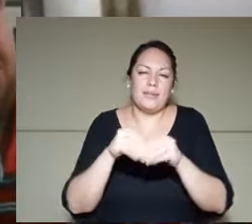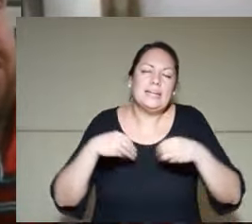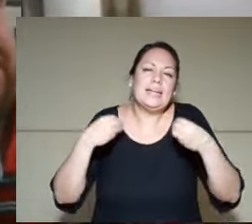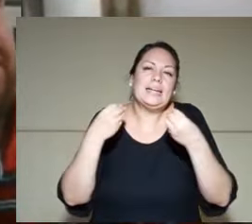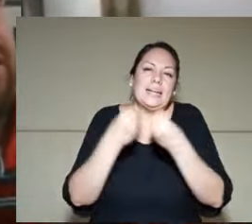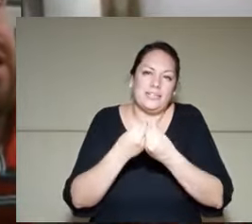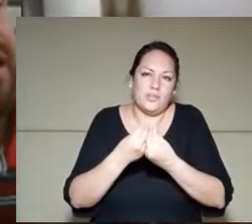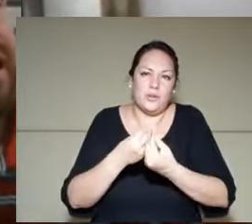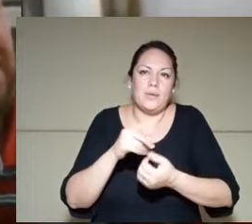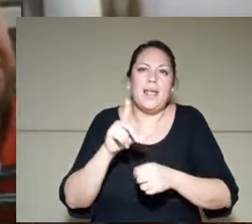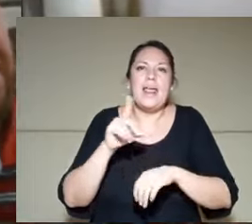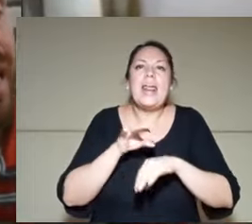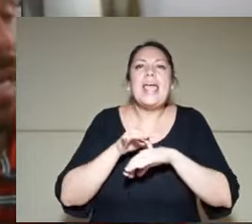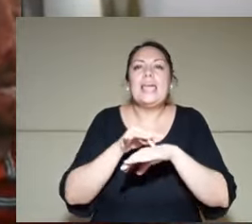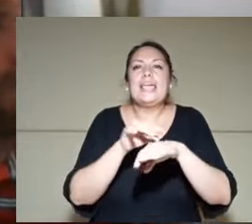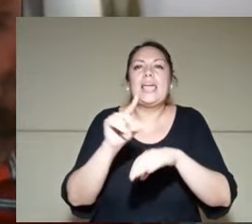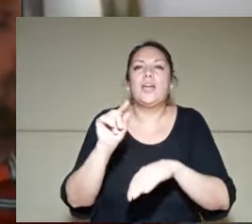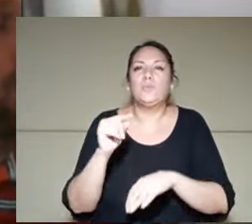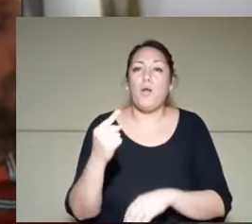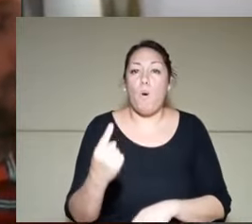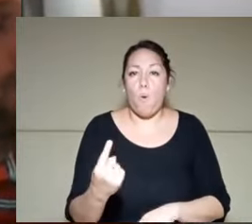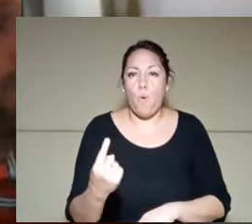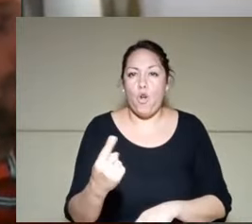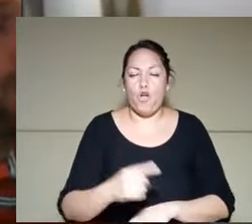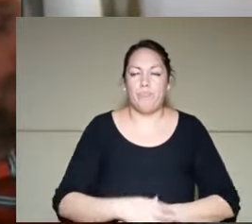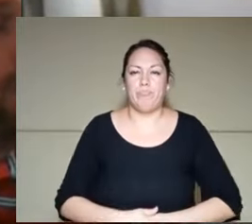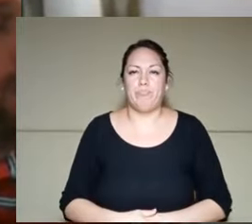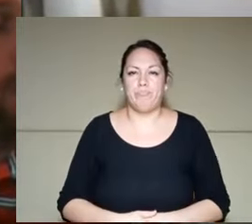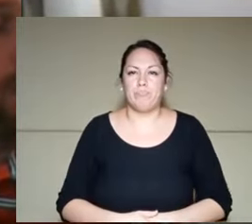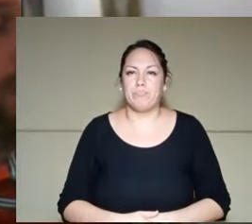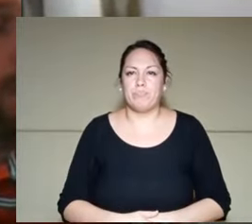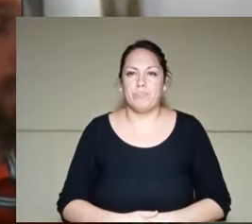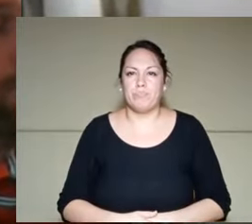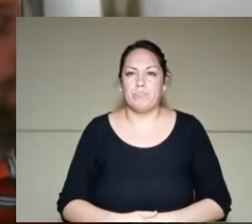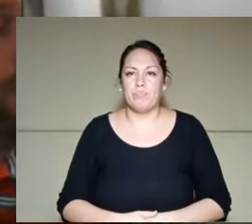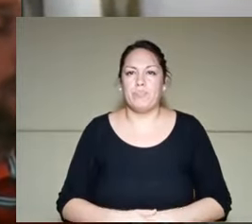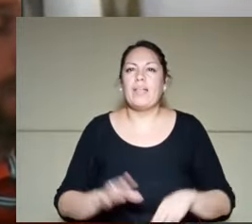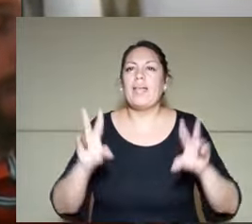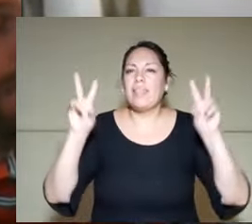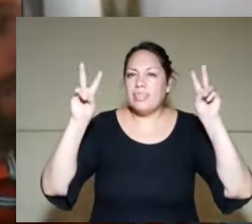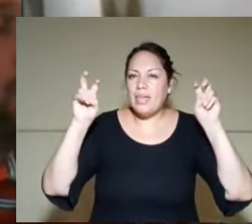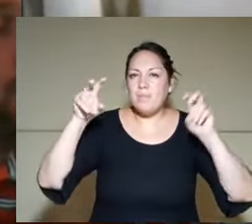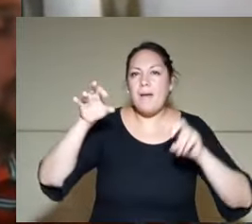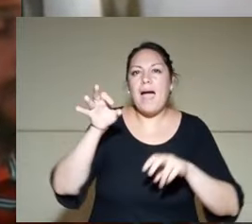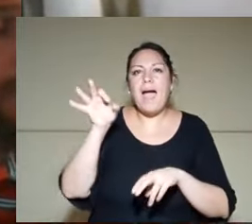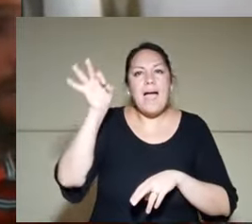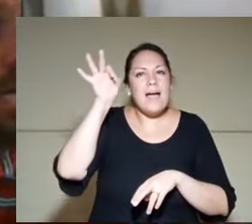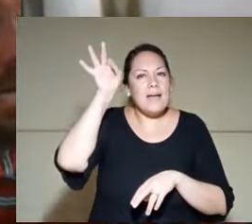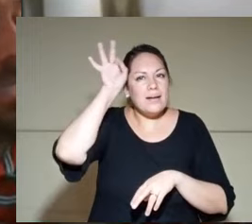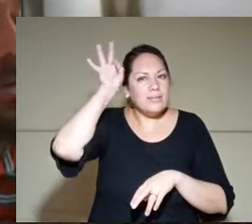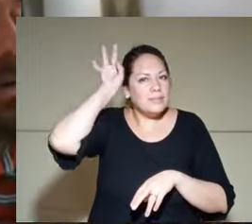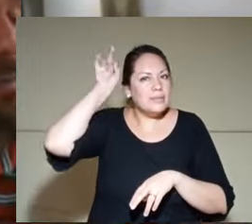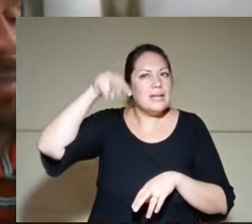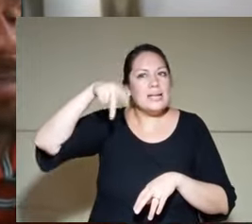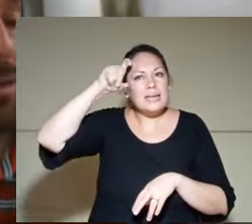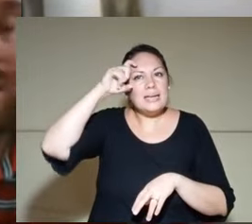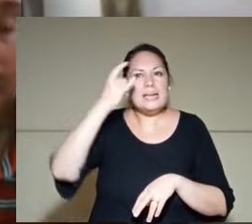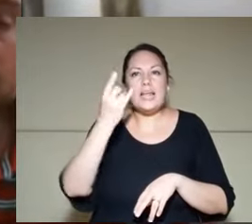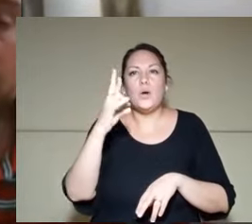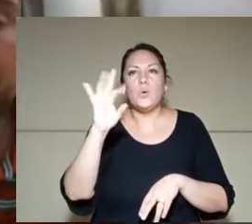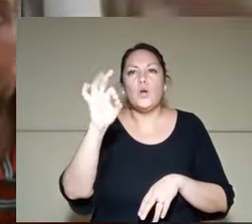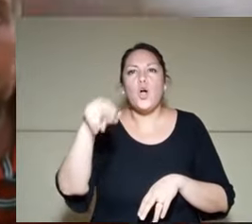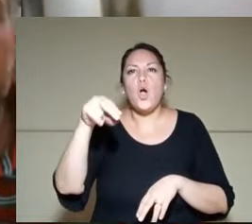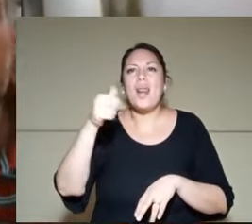que resolver, que es la guía número 1, que es de neurona. Así van empezando